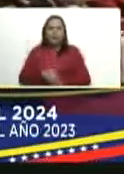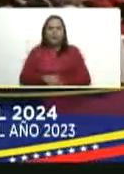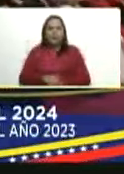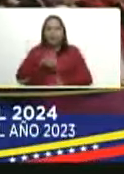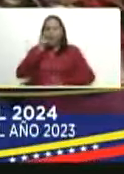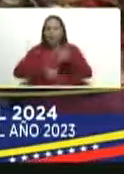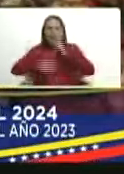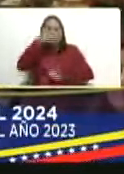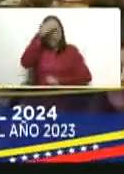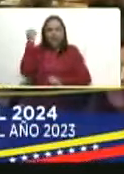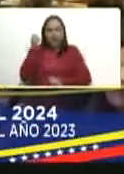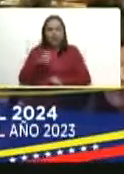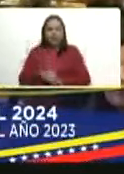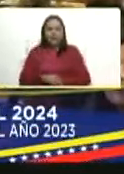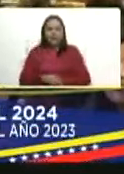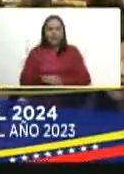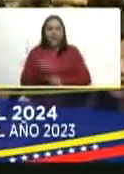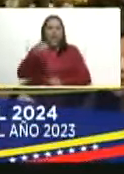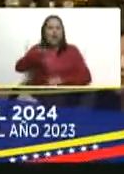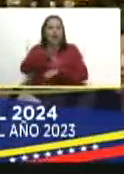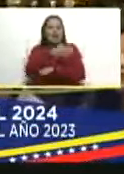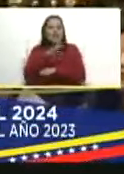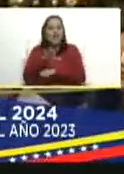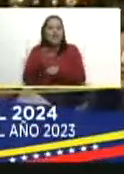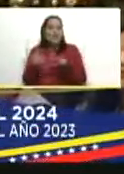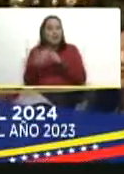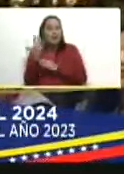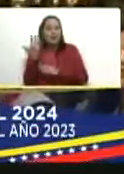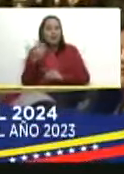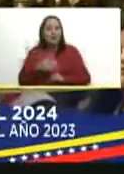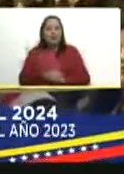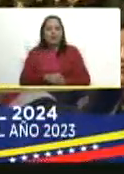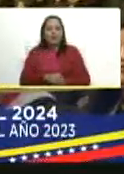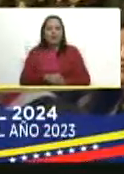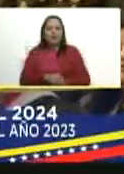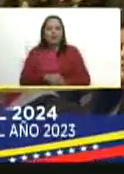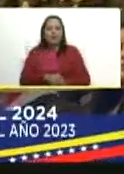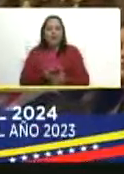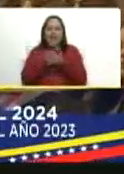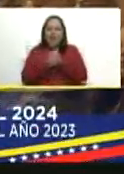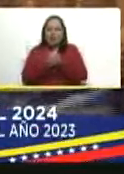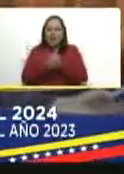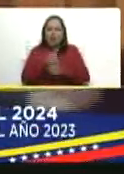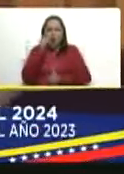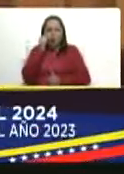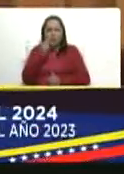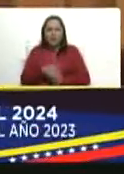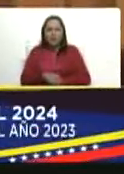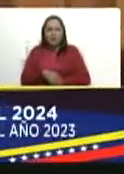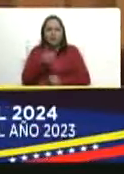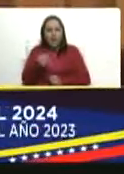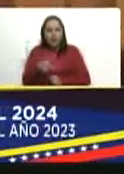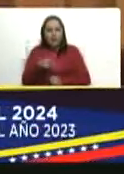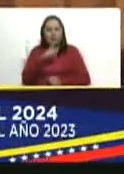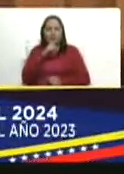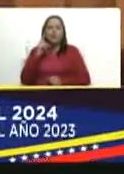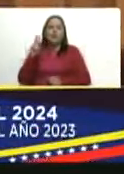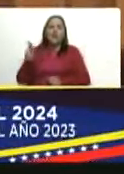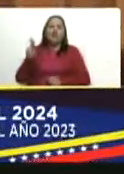olvidar. Hay una canción famosa de mi gran amigo y admirador personal, Rubén